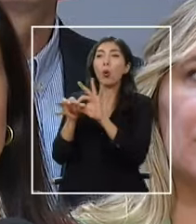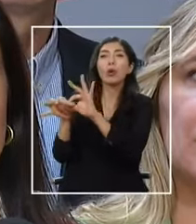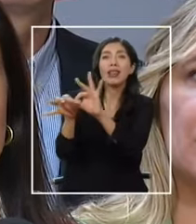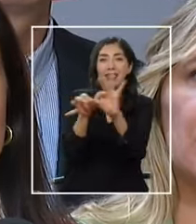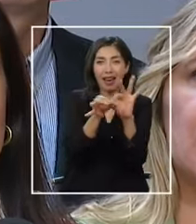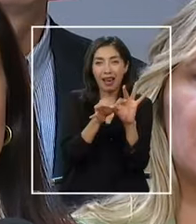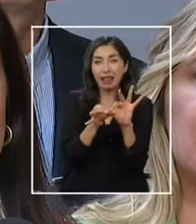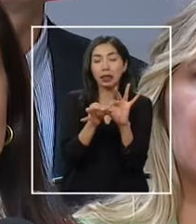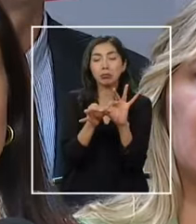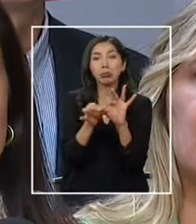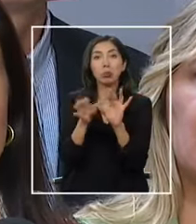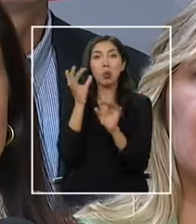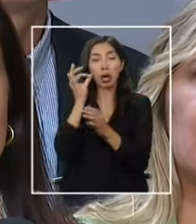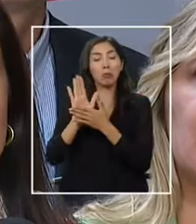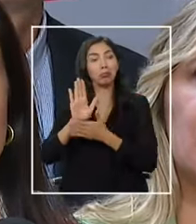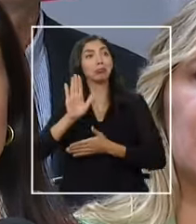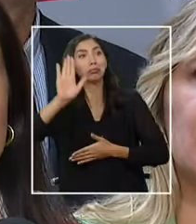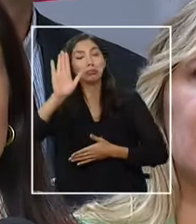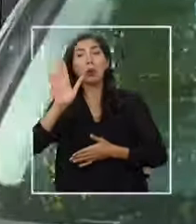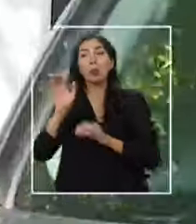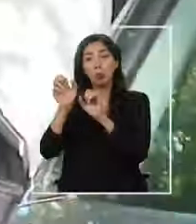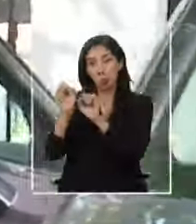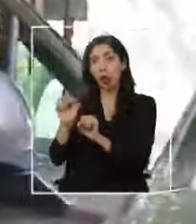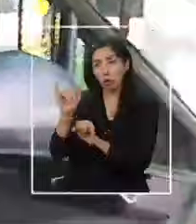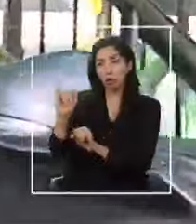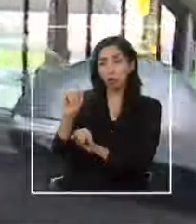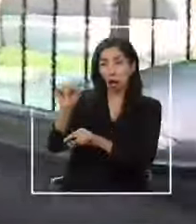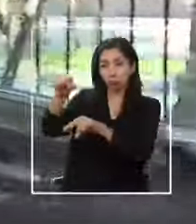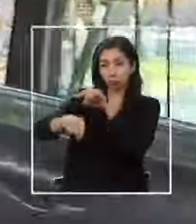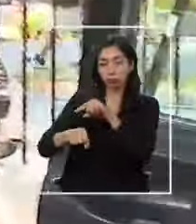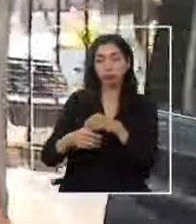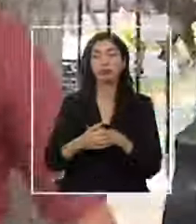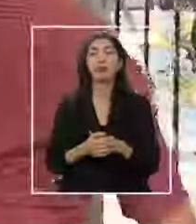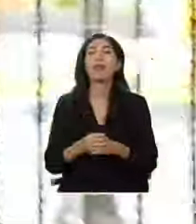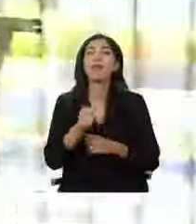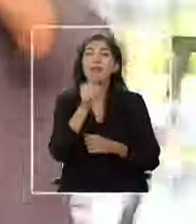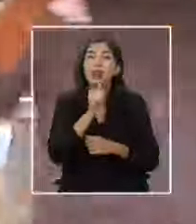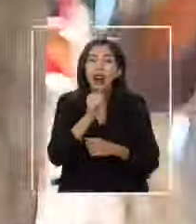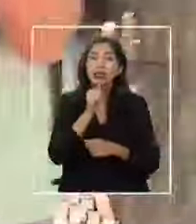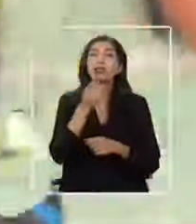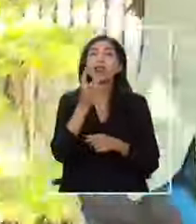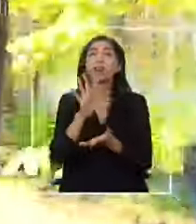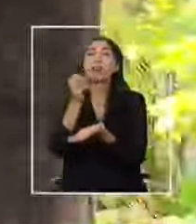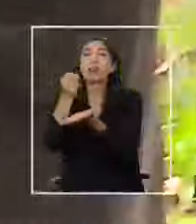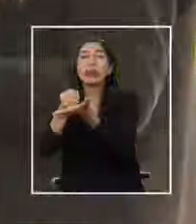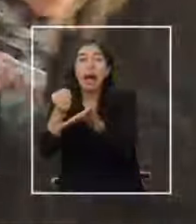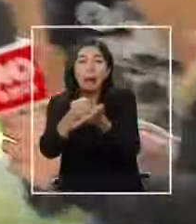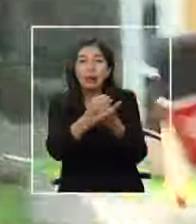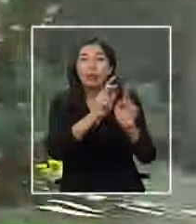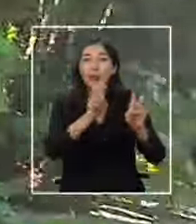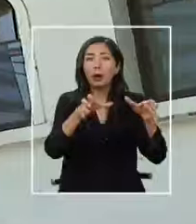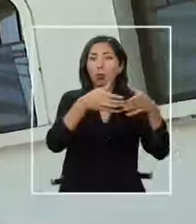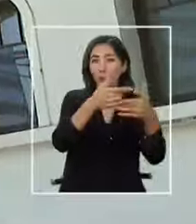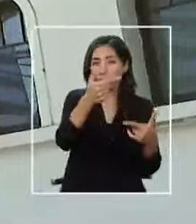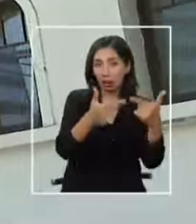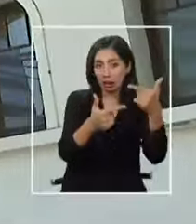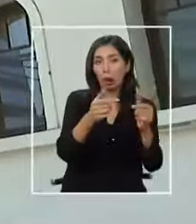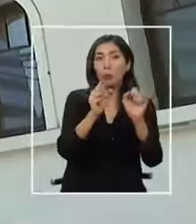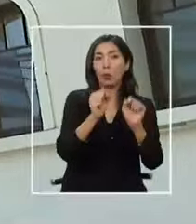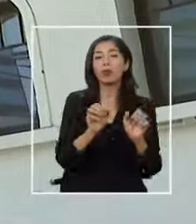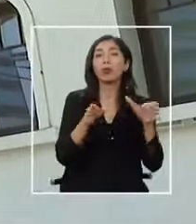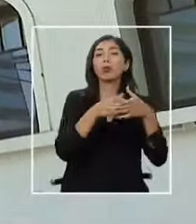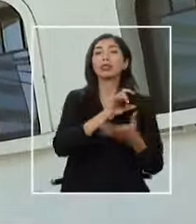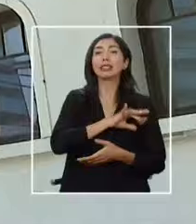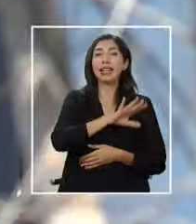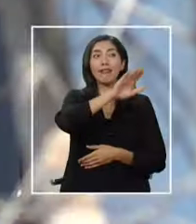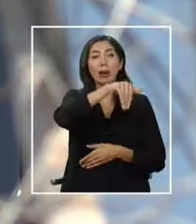a disposición su nombre sea algo que por cierto se considere. Así, solo faltan formalidades partidistas para que Marcela Cubillos reciba el apoyo de Chile